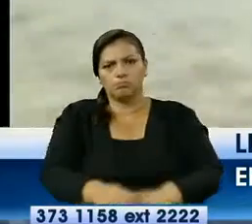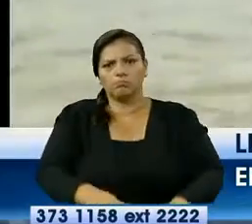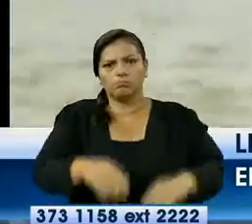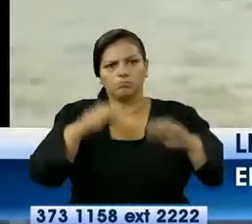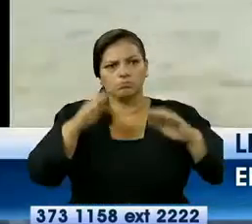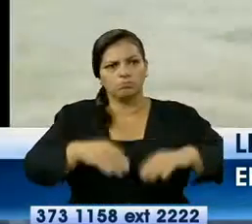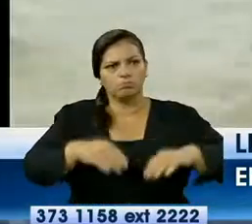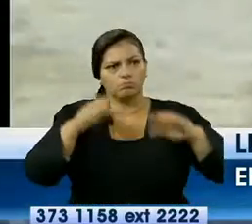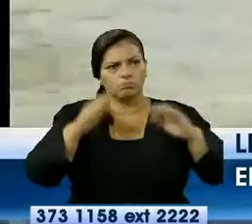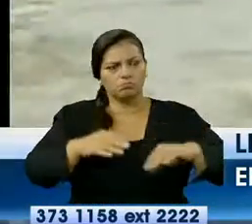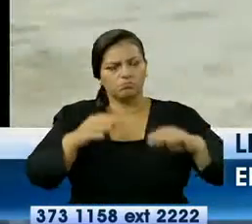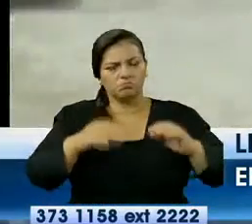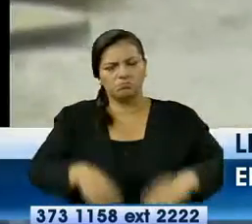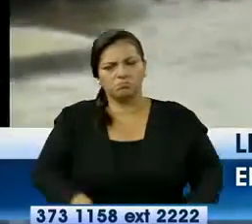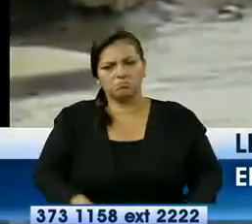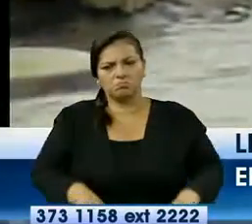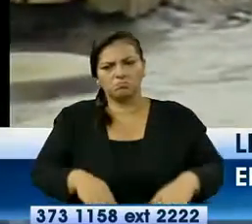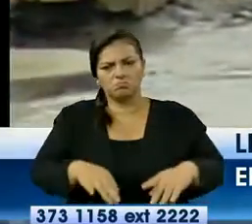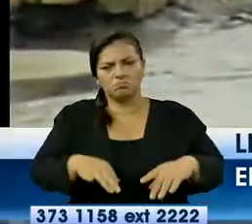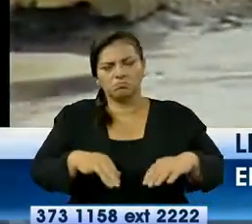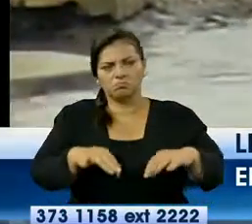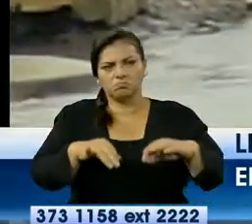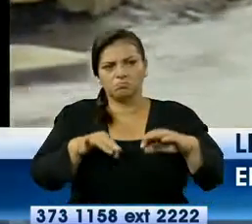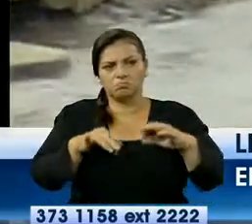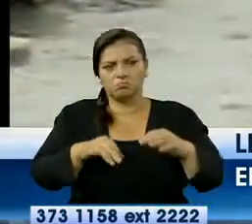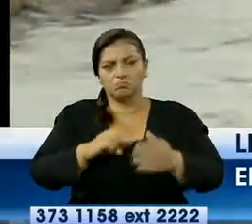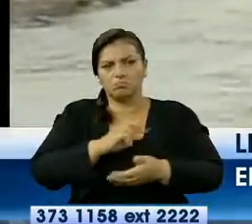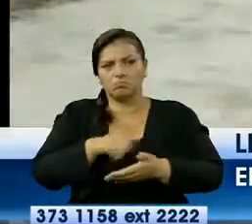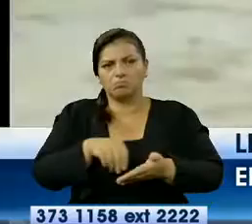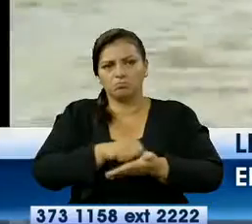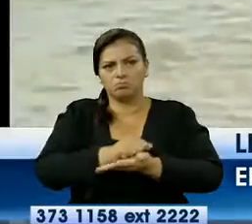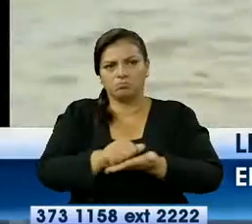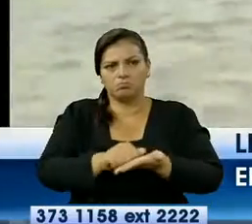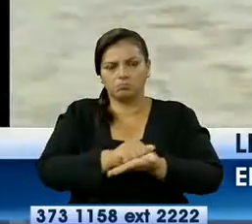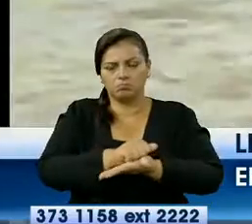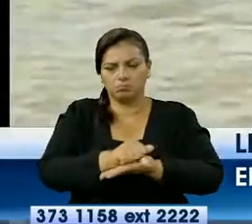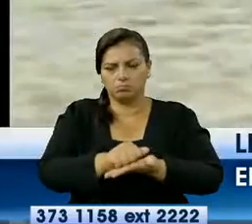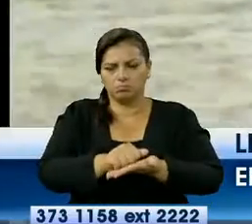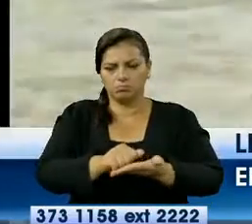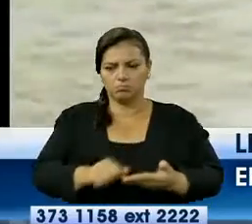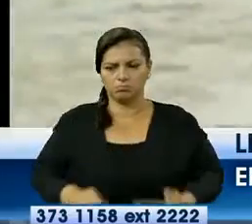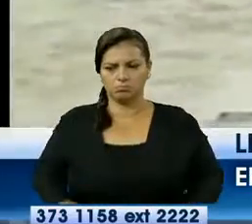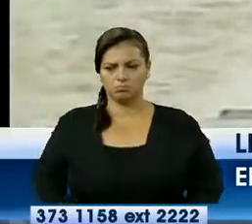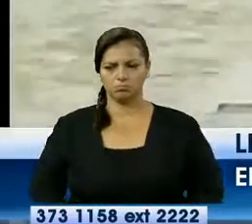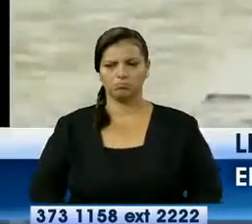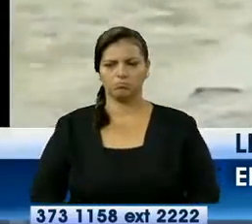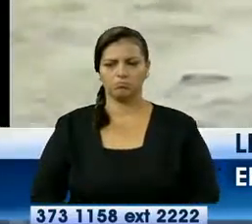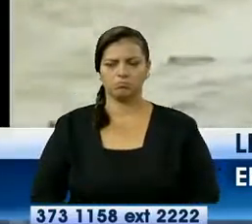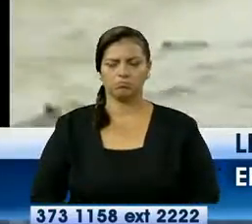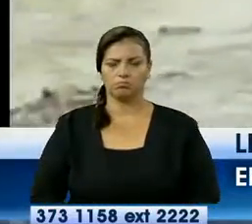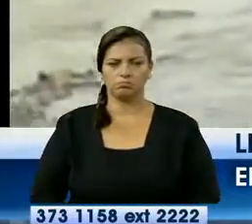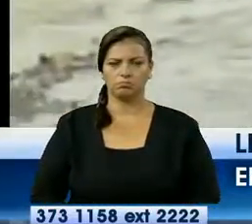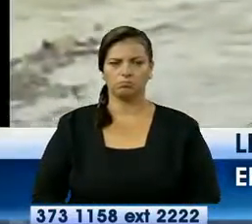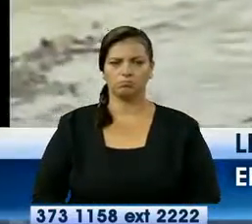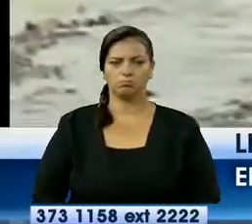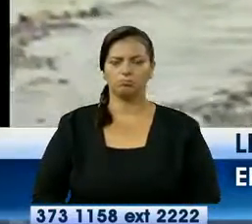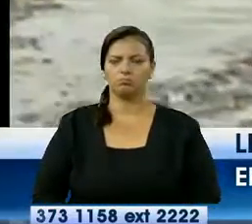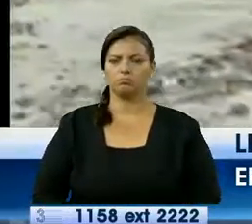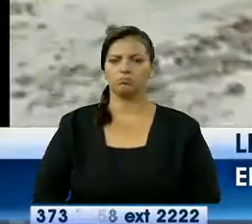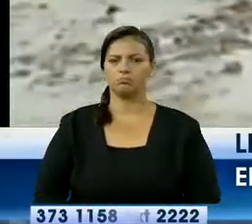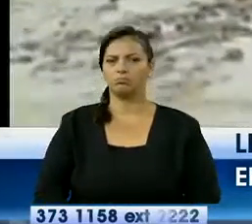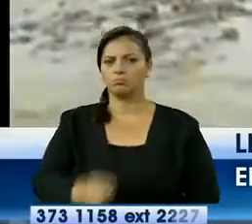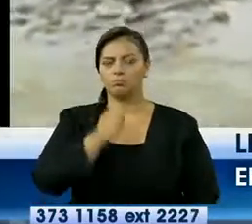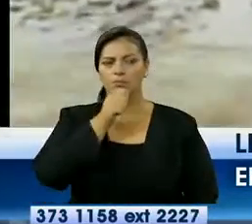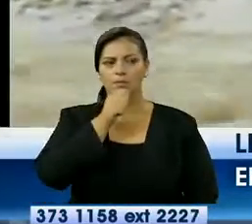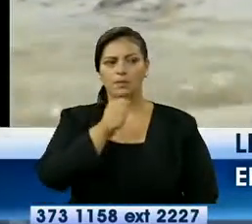agua por este sector de la cooperativa María Paidal. Por acá vamos a continuar nosotros dialogando, conociendo de cerca la